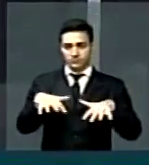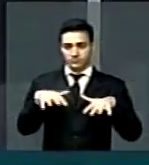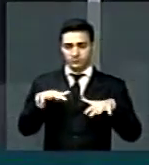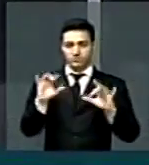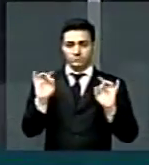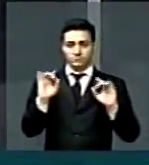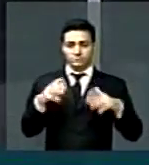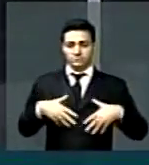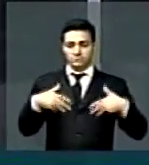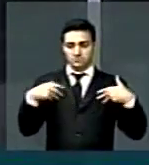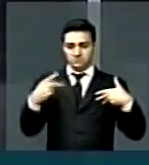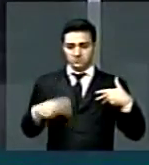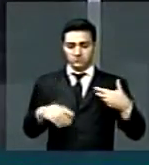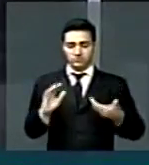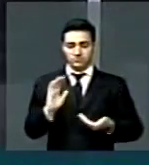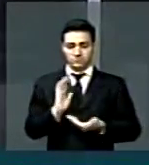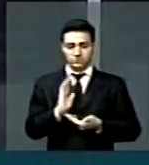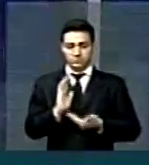noble casa,